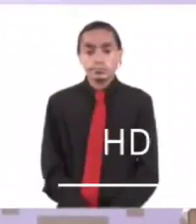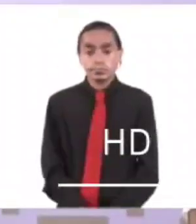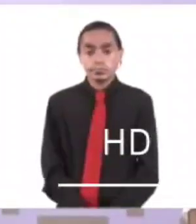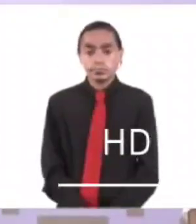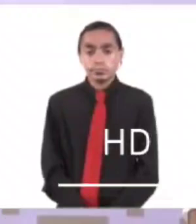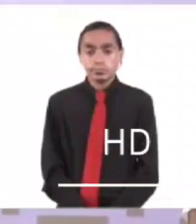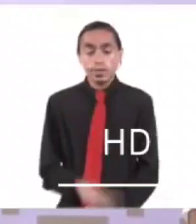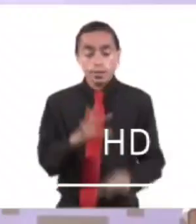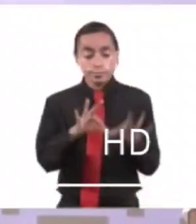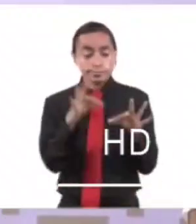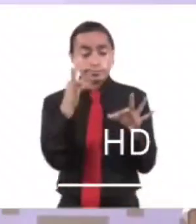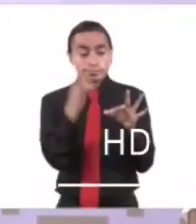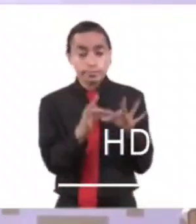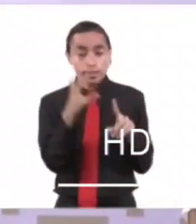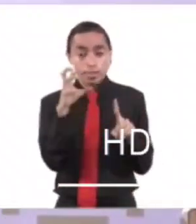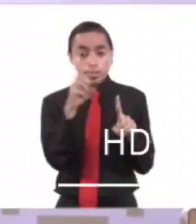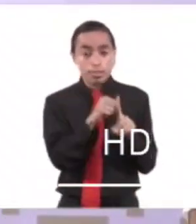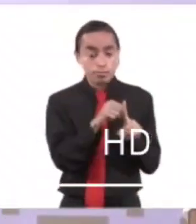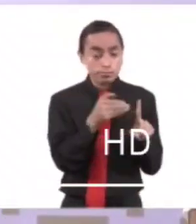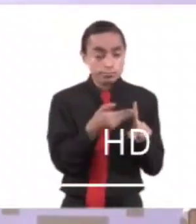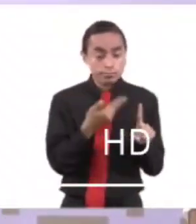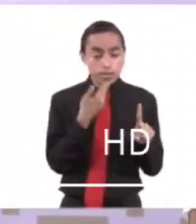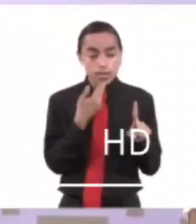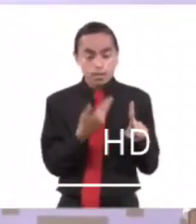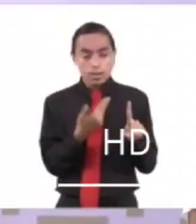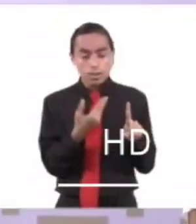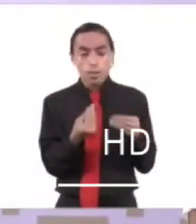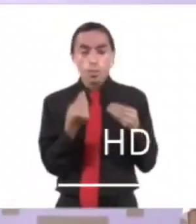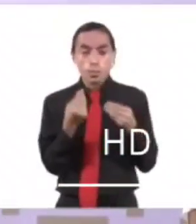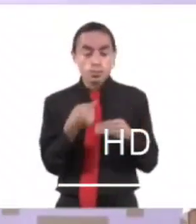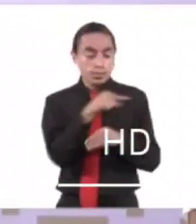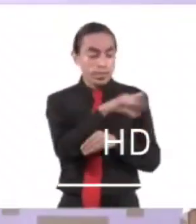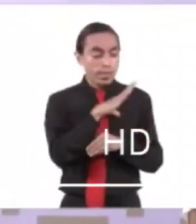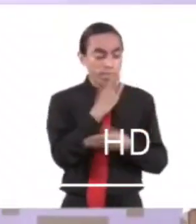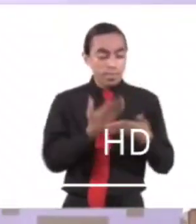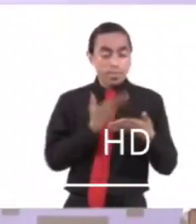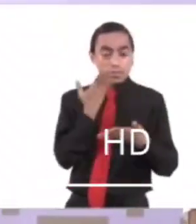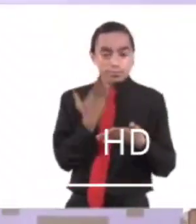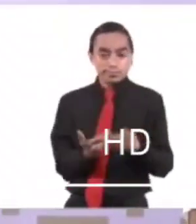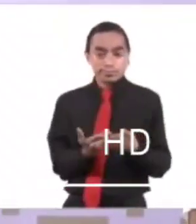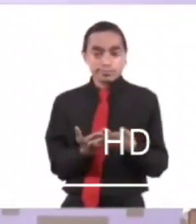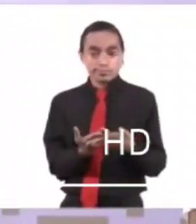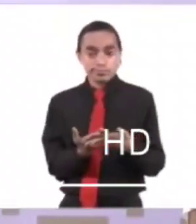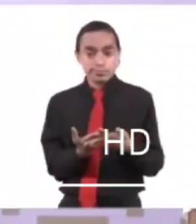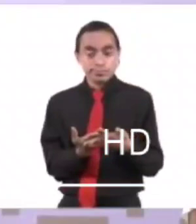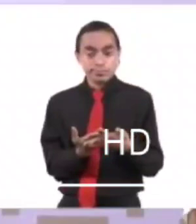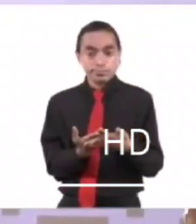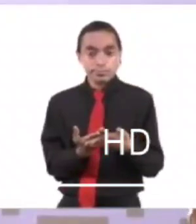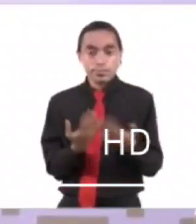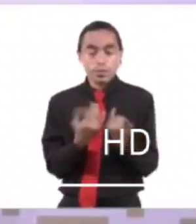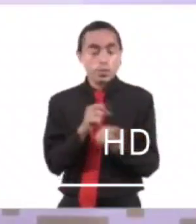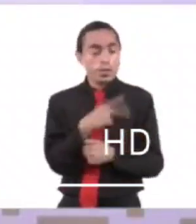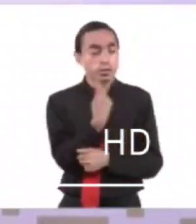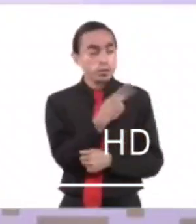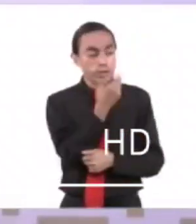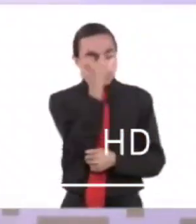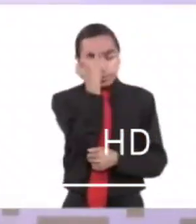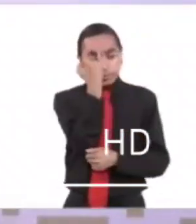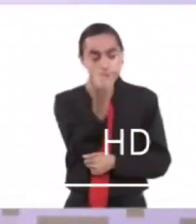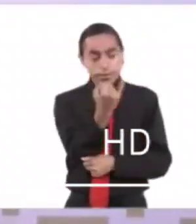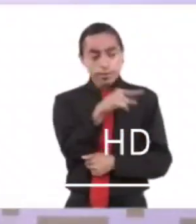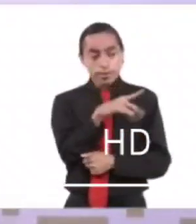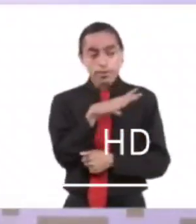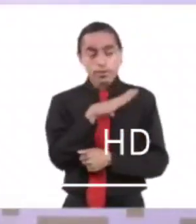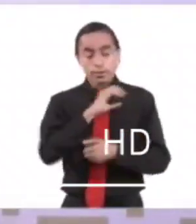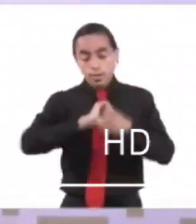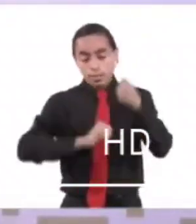la concreción de muchas de las propuestas de Carlos, de la idea de Carlos.